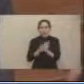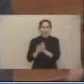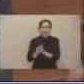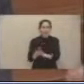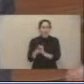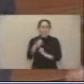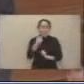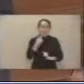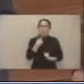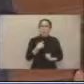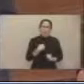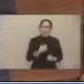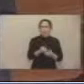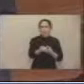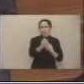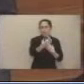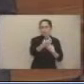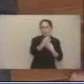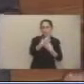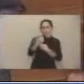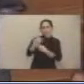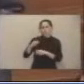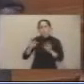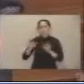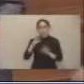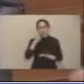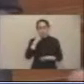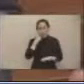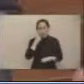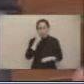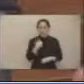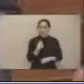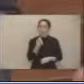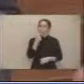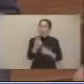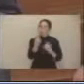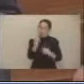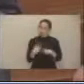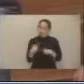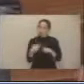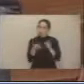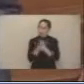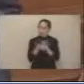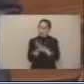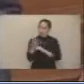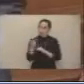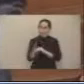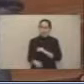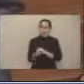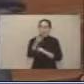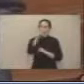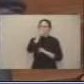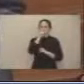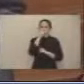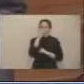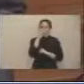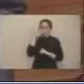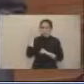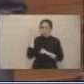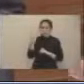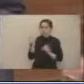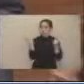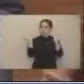dice tod me da todos esos argumentos pero claro verá Es que yo le voy a decir alguno también eh el usted Recuerda que hace dos años pactaron